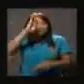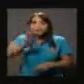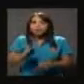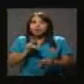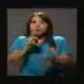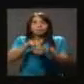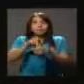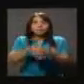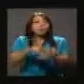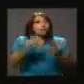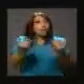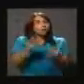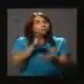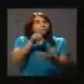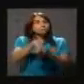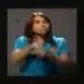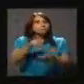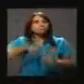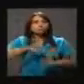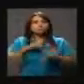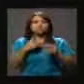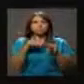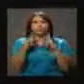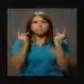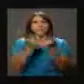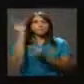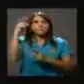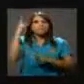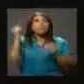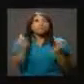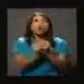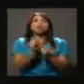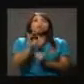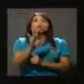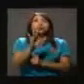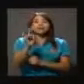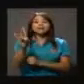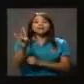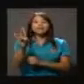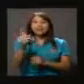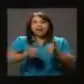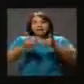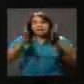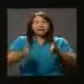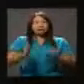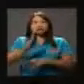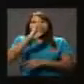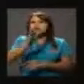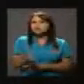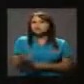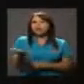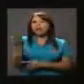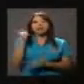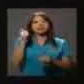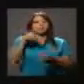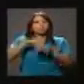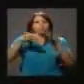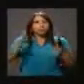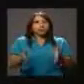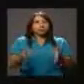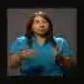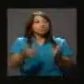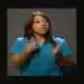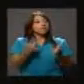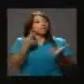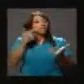de Costa Rica tenemos un partido político con 57 candidatos que nunca han sido diputados y una fórmula presidencial que